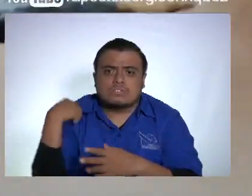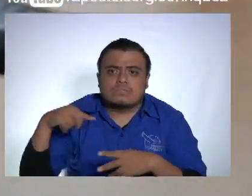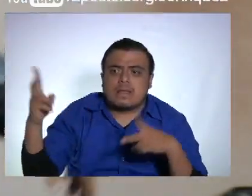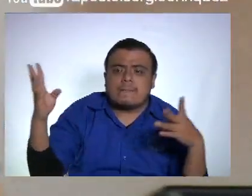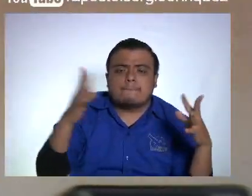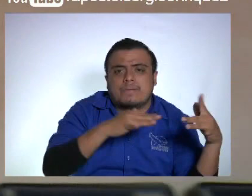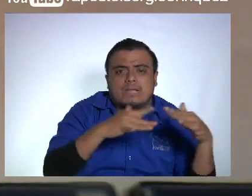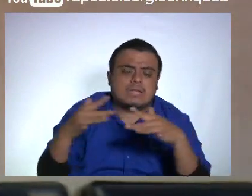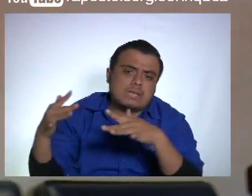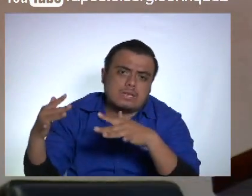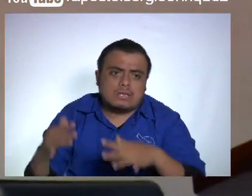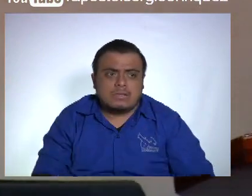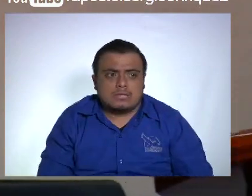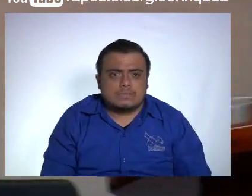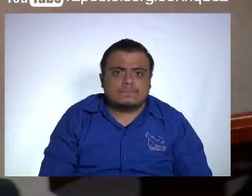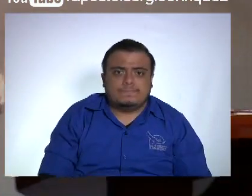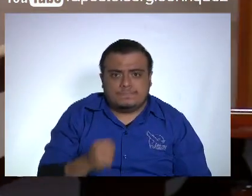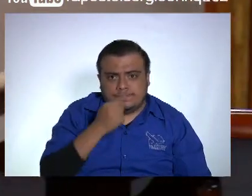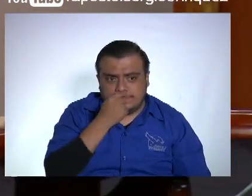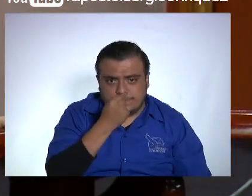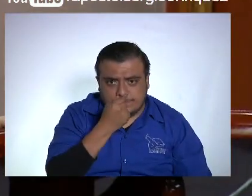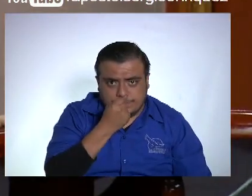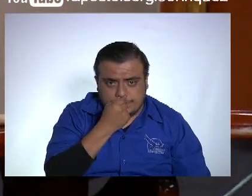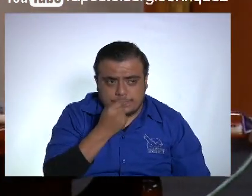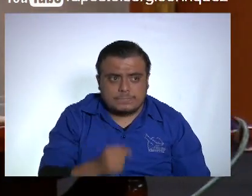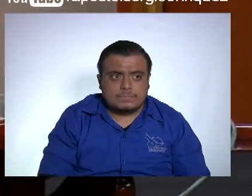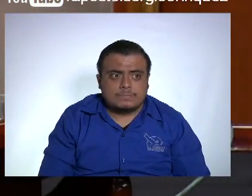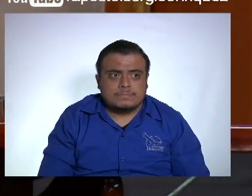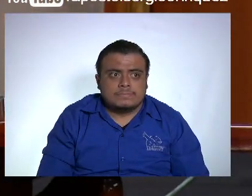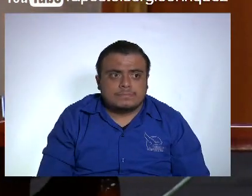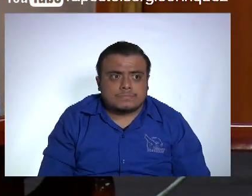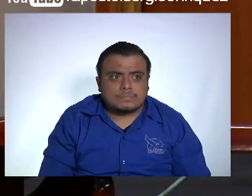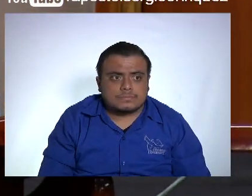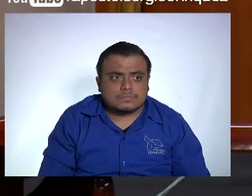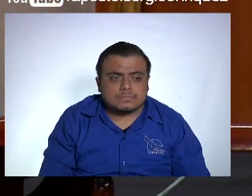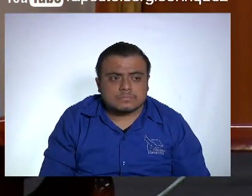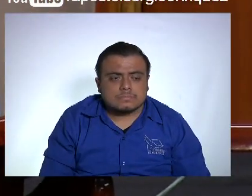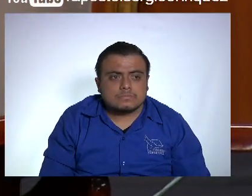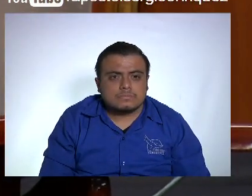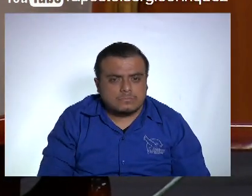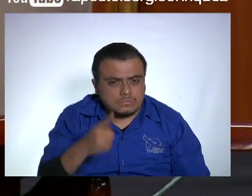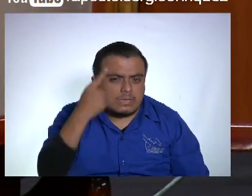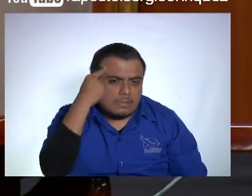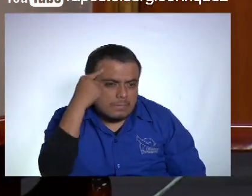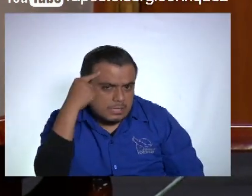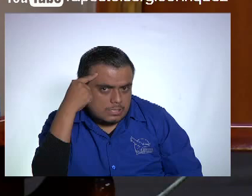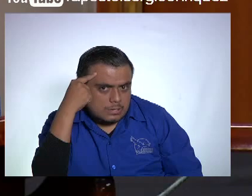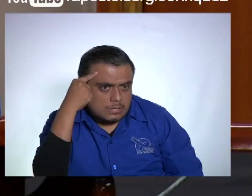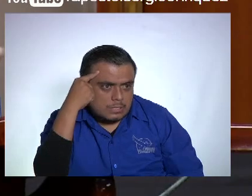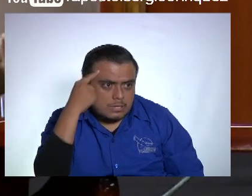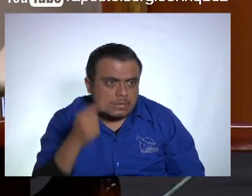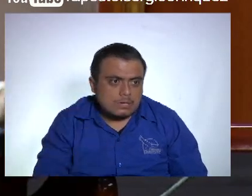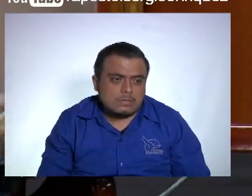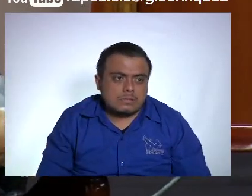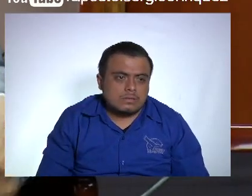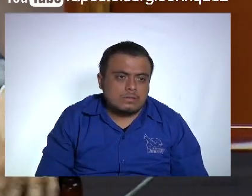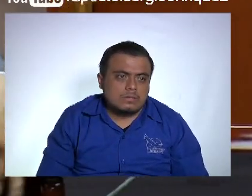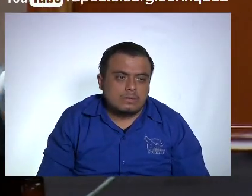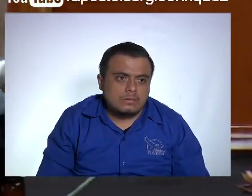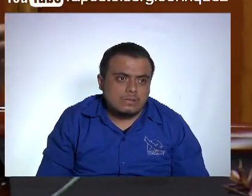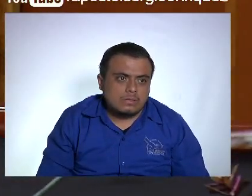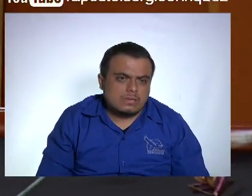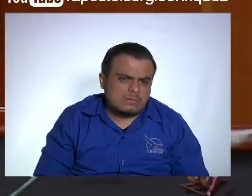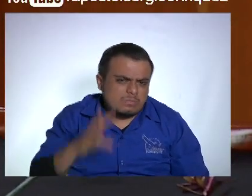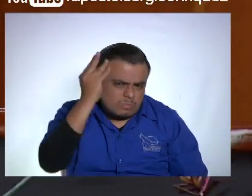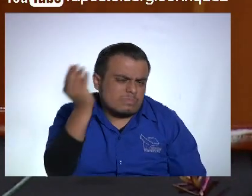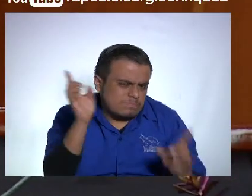guerrear. Pero mire, hermano, y ahí usted, hermano, se imagina usted después, pero ¿por qué sucede eso que dice